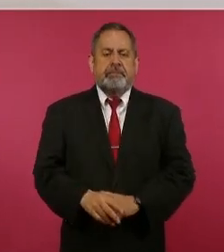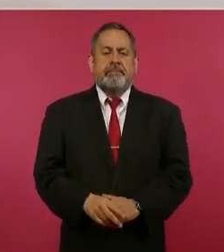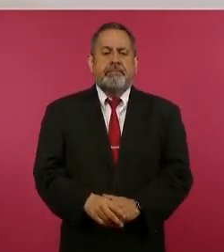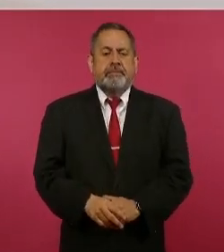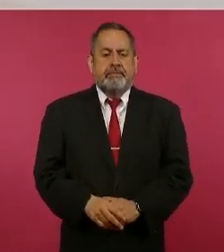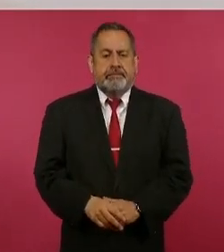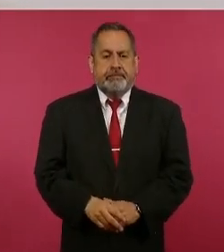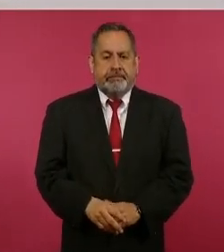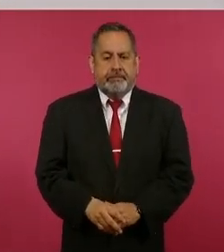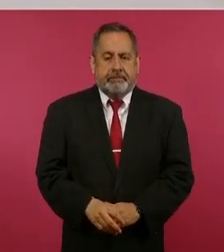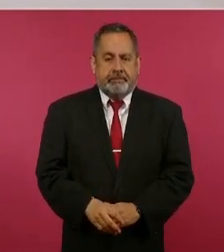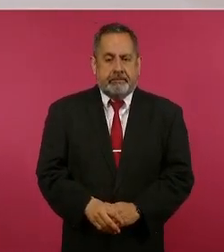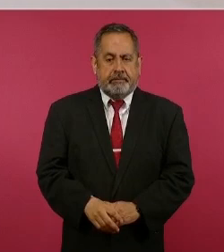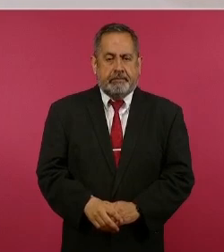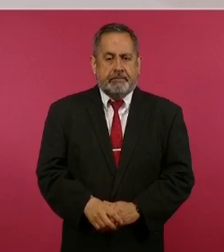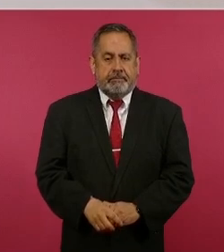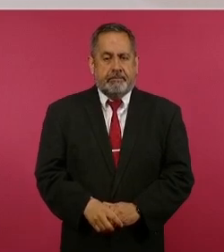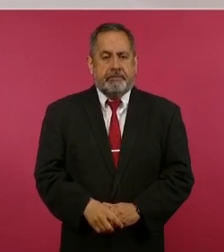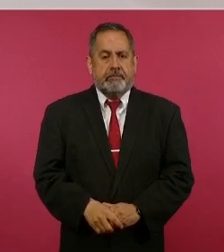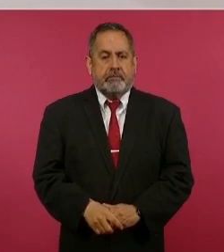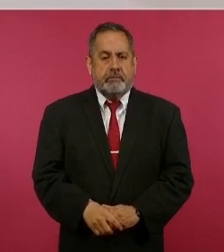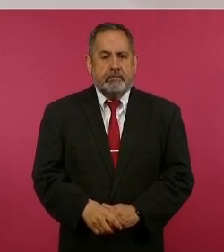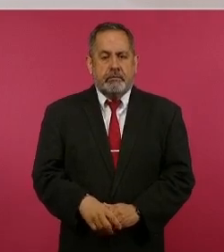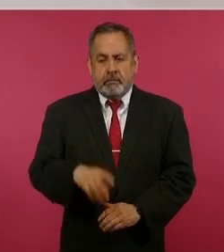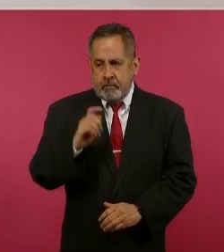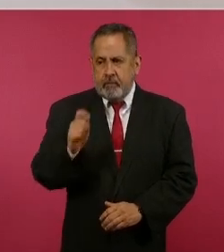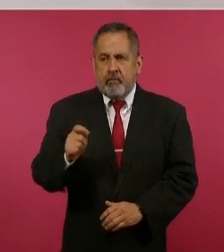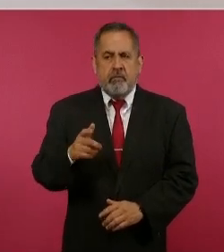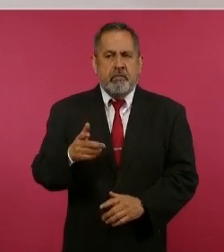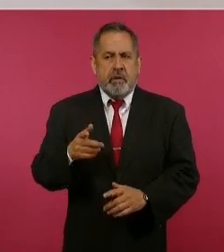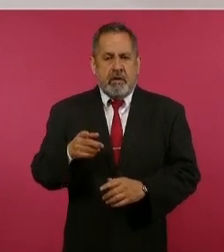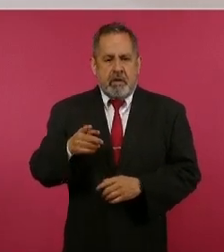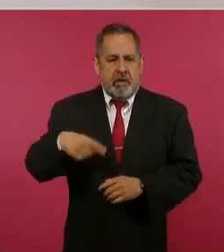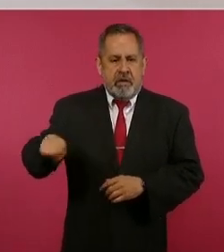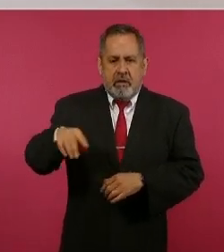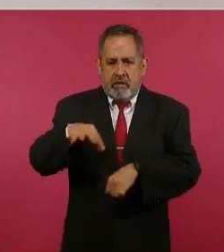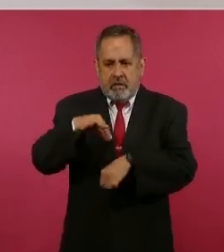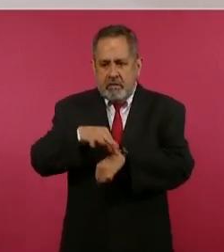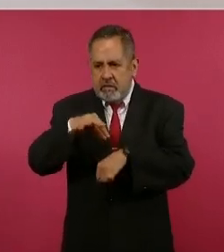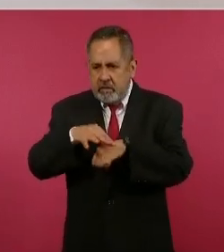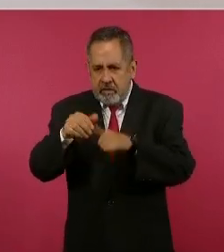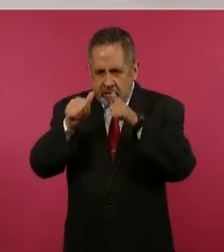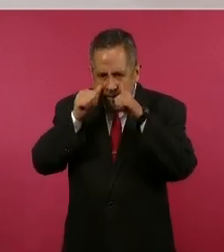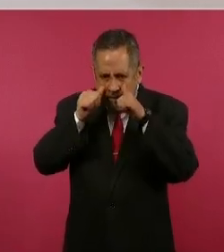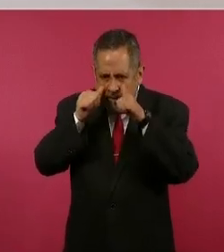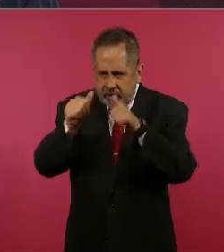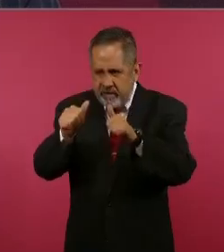Esto significa atención médica